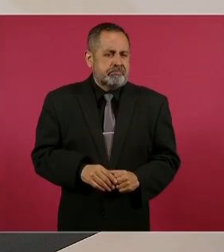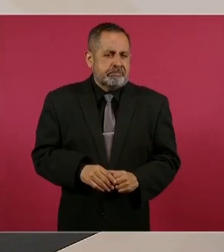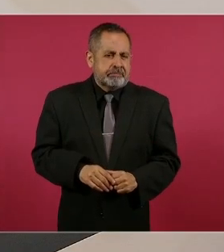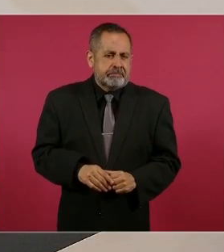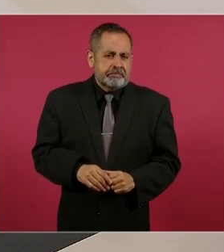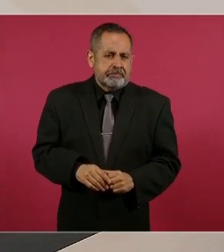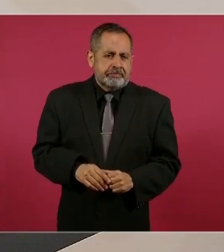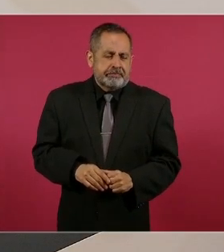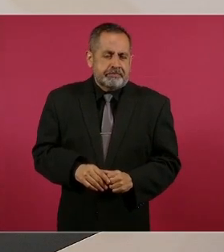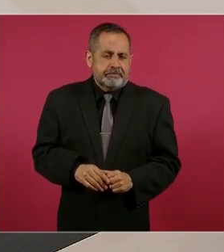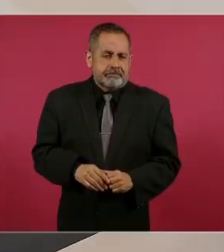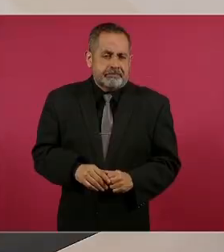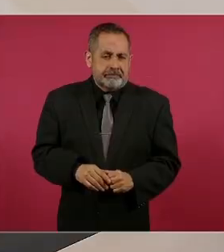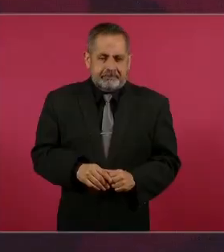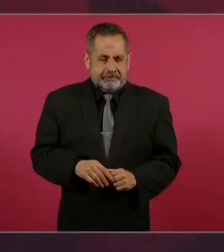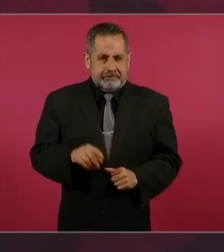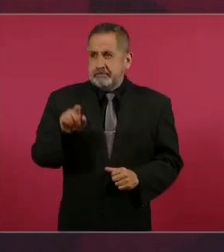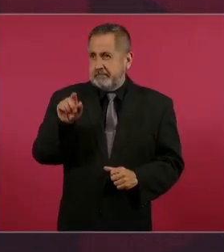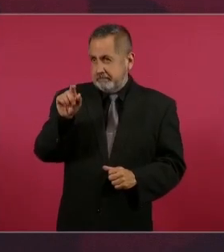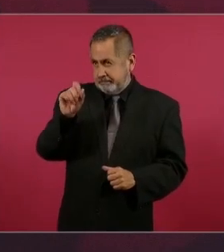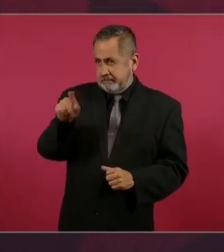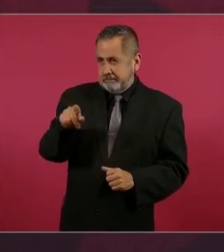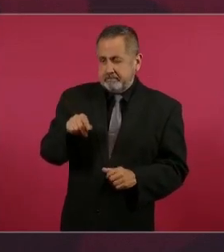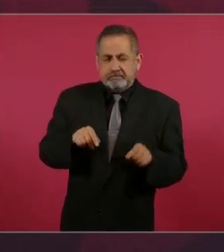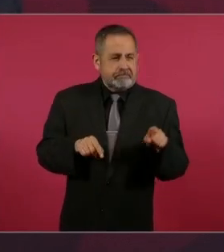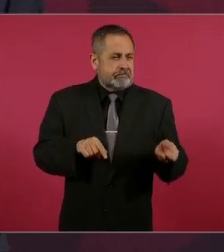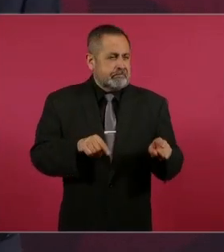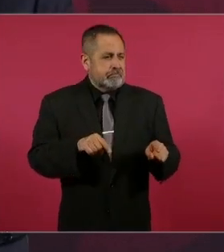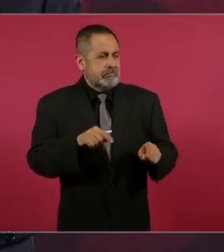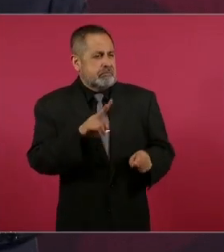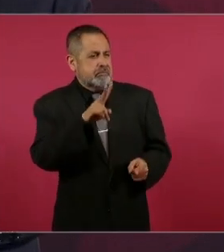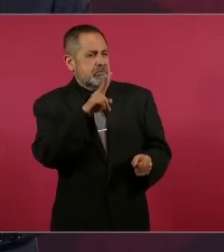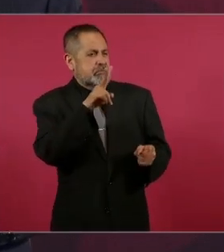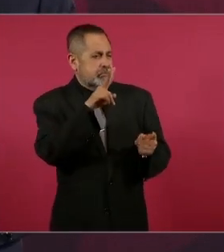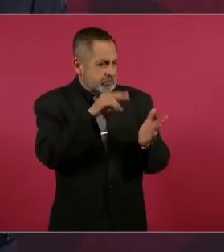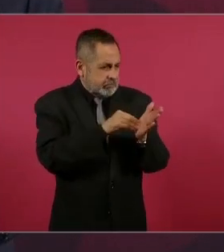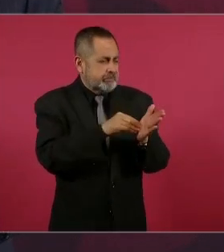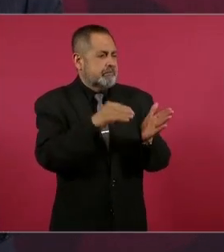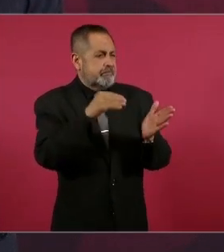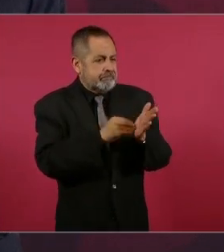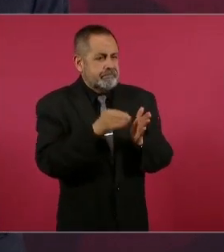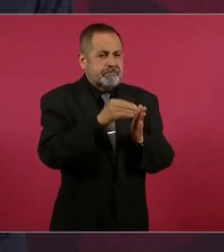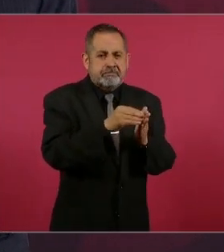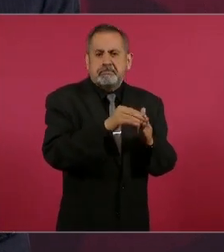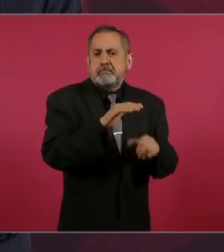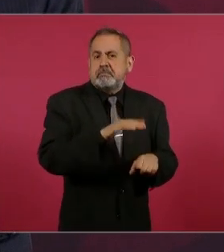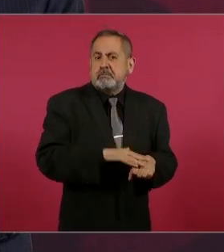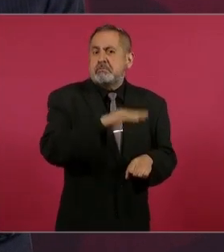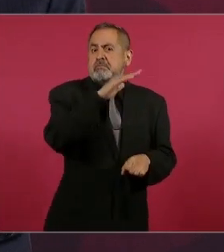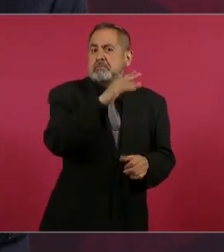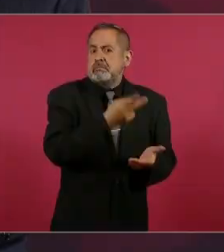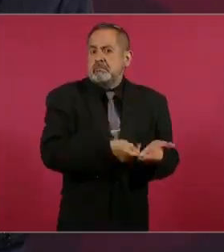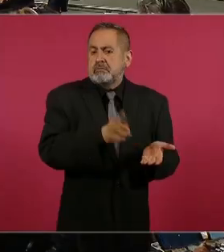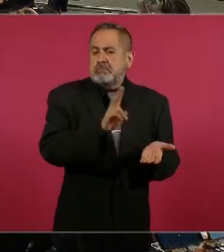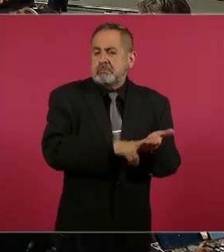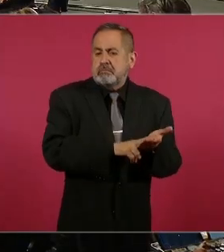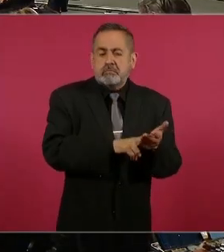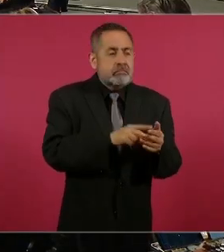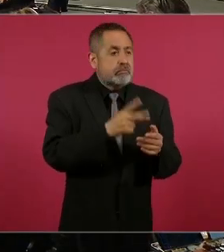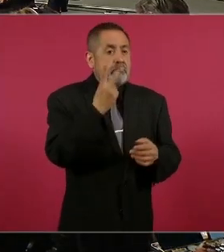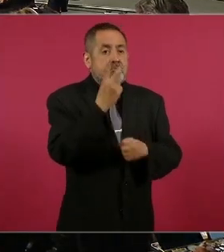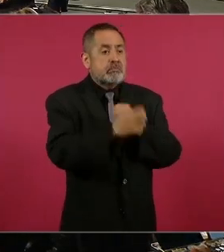esa misma obra la hace en 2,000 millones de pesos y en